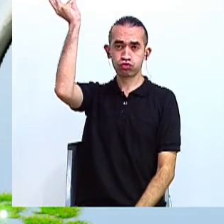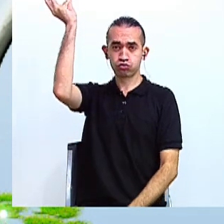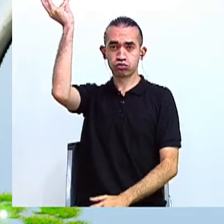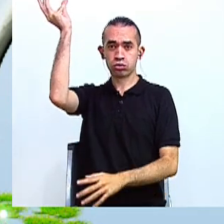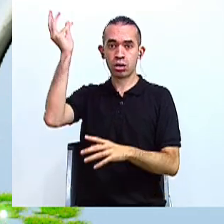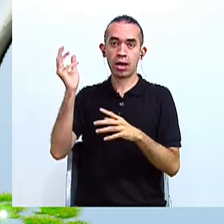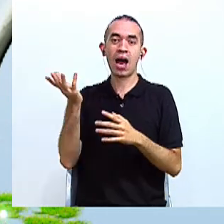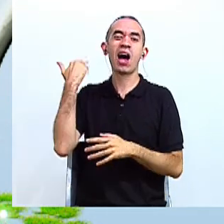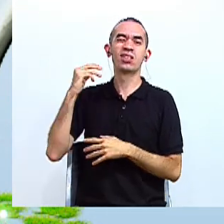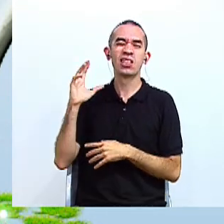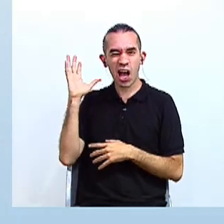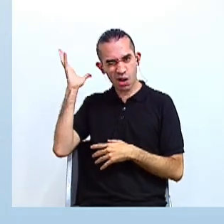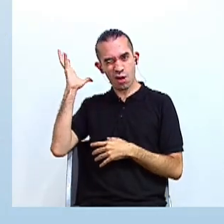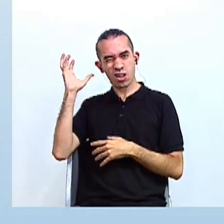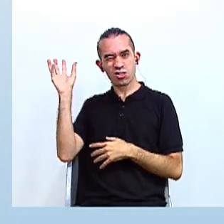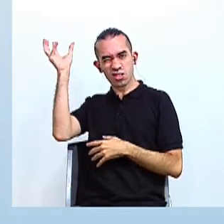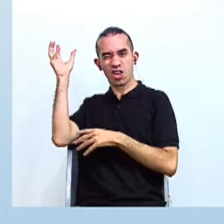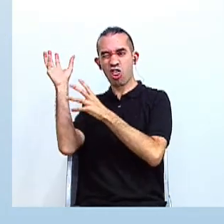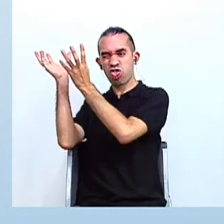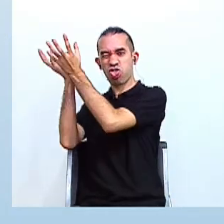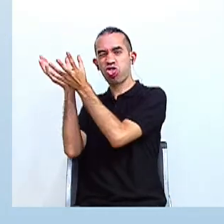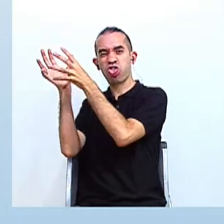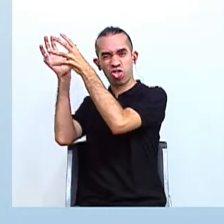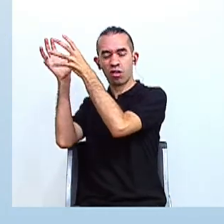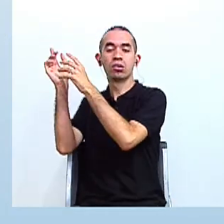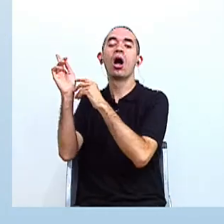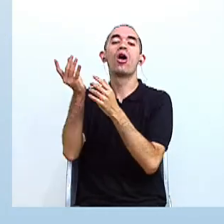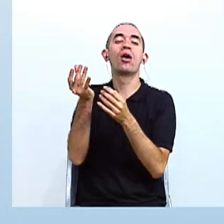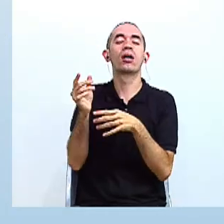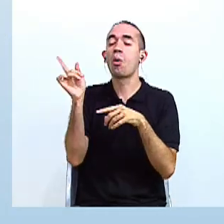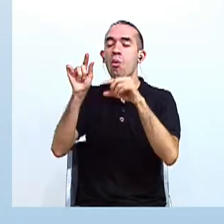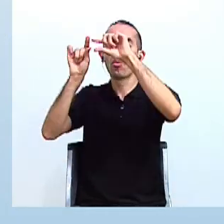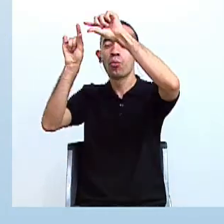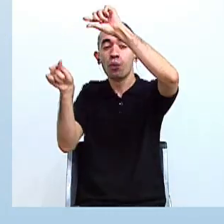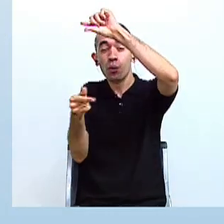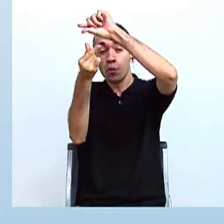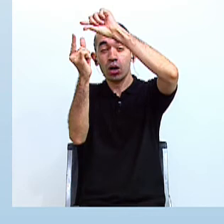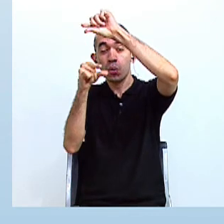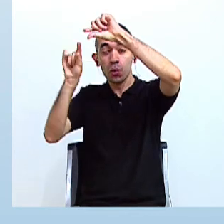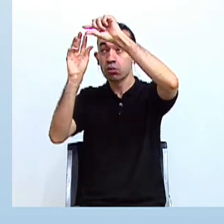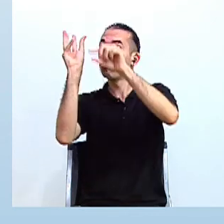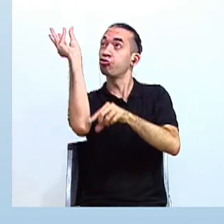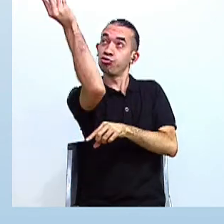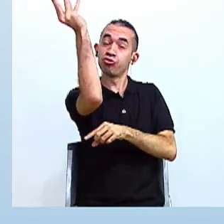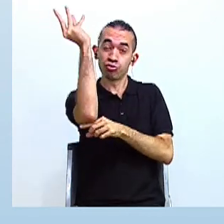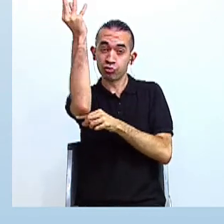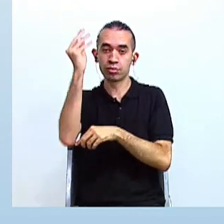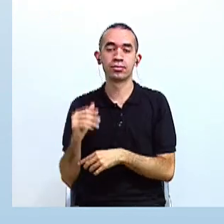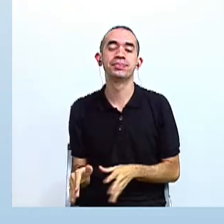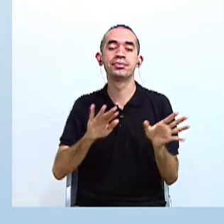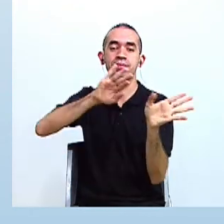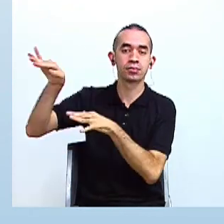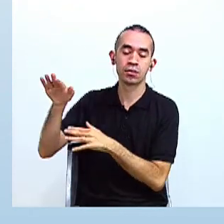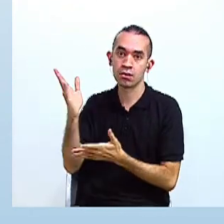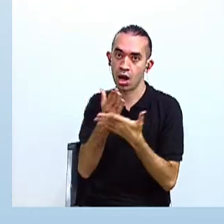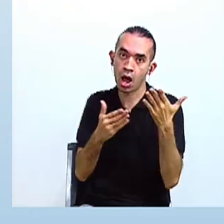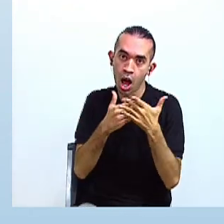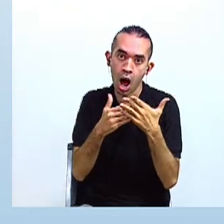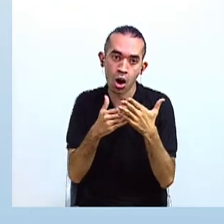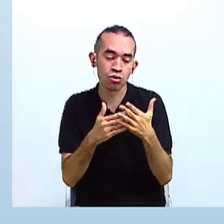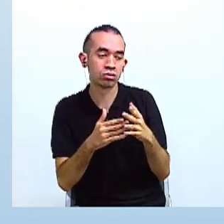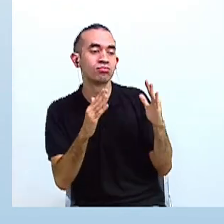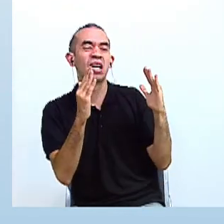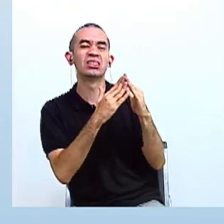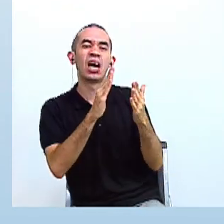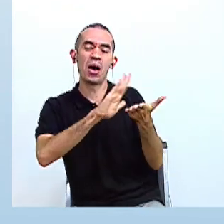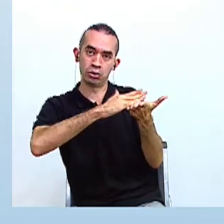menos. Eso es algo que podemos aprovechar. Desconectemos los electrodomésticos, sobre todo aquellos que,